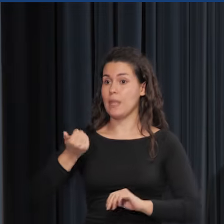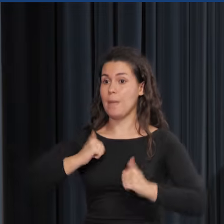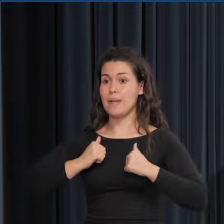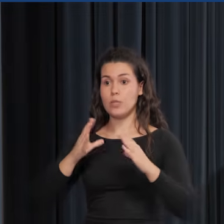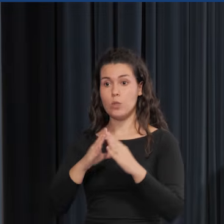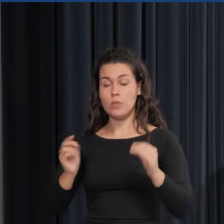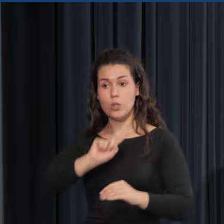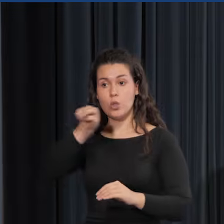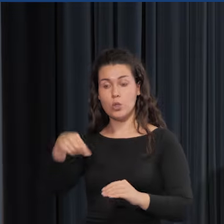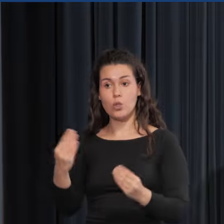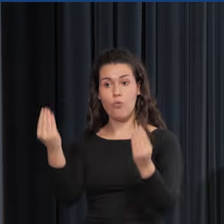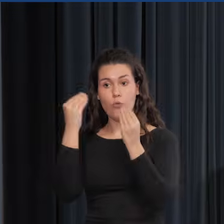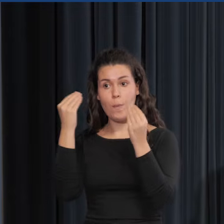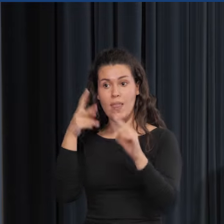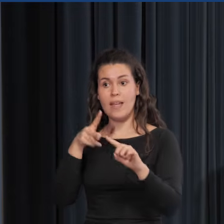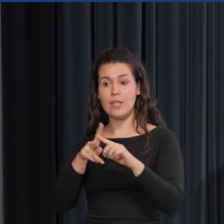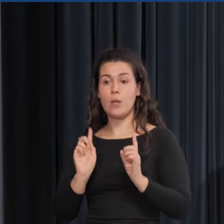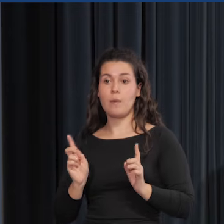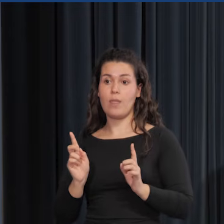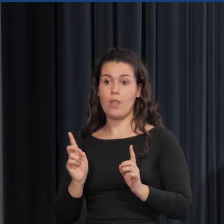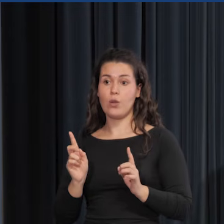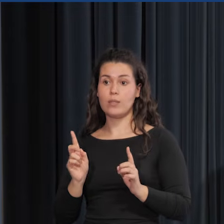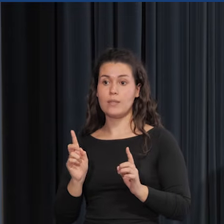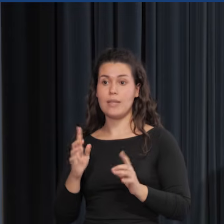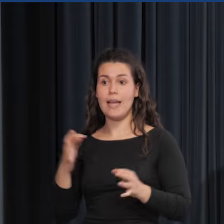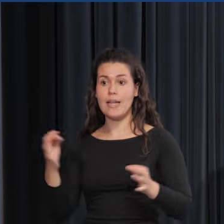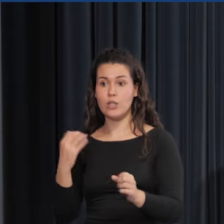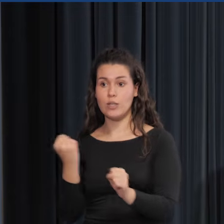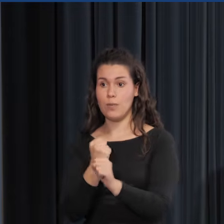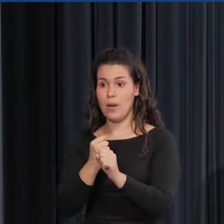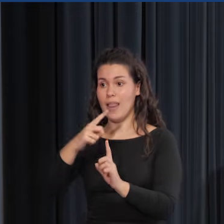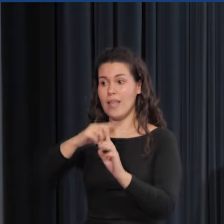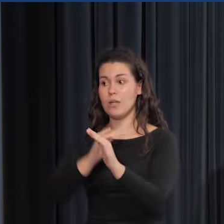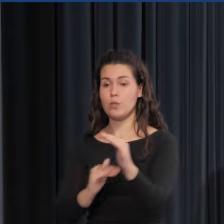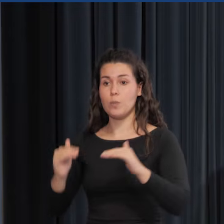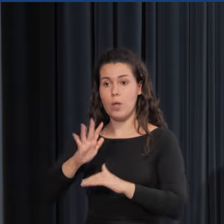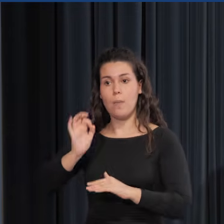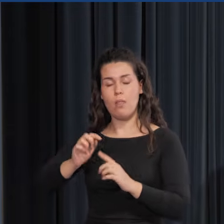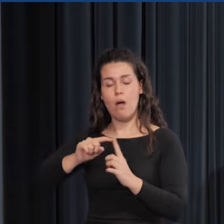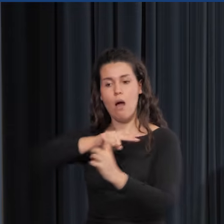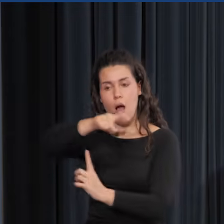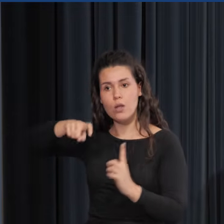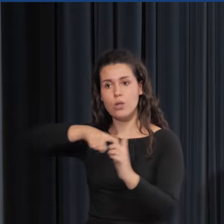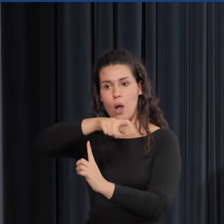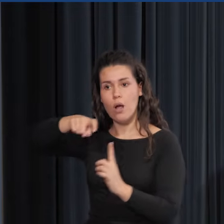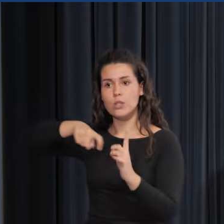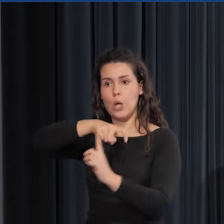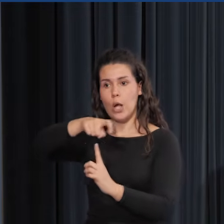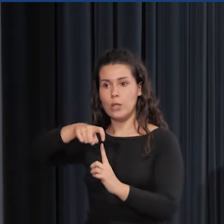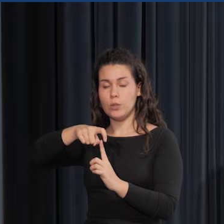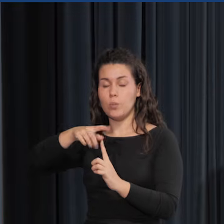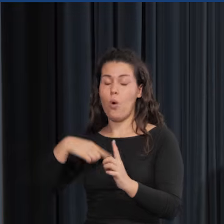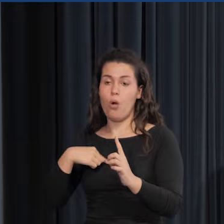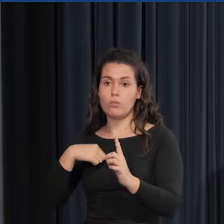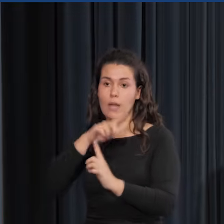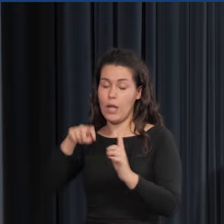nos hemos formado como técnicos de prevención de riesgos laborales de nivel superior, que sí veíamos como año a año esos planes, no anualmente,